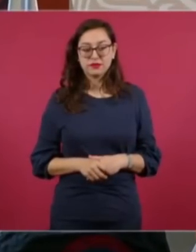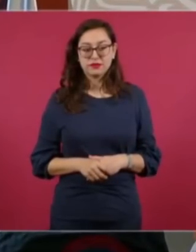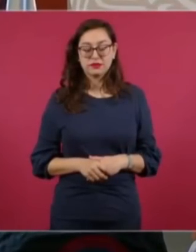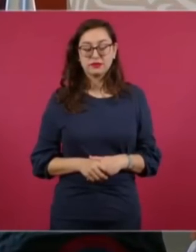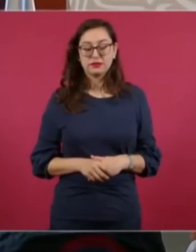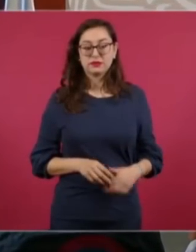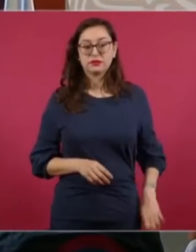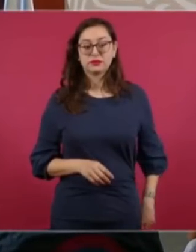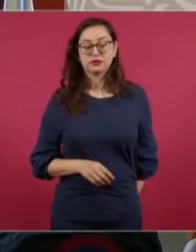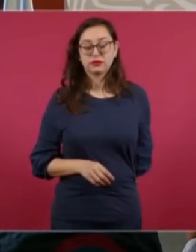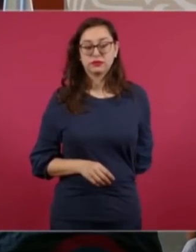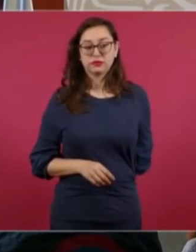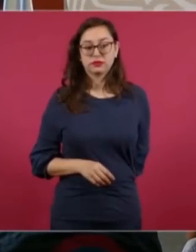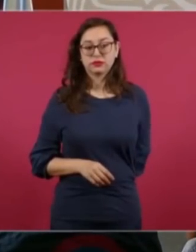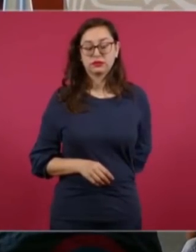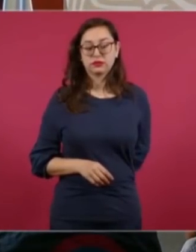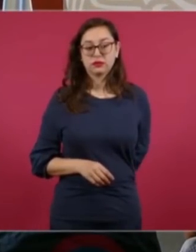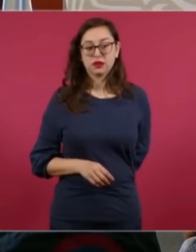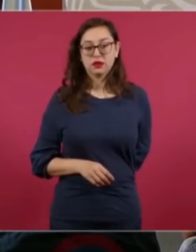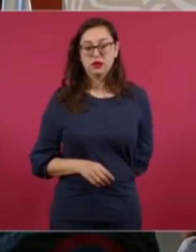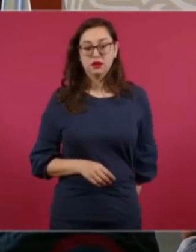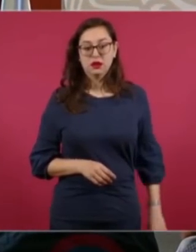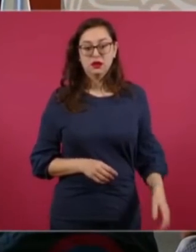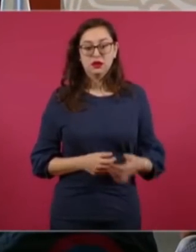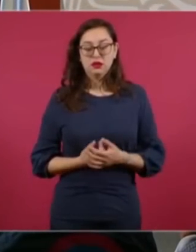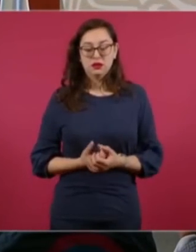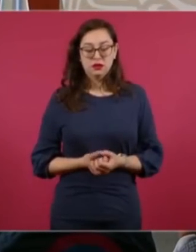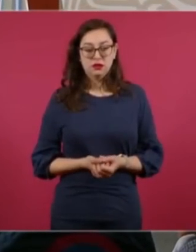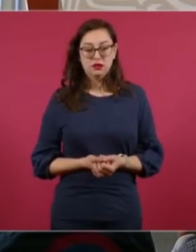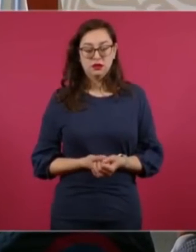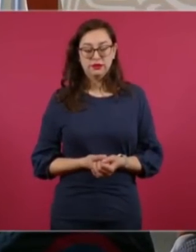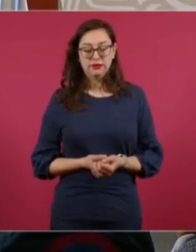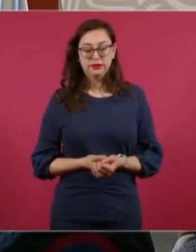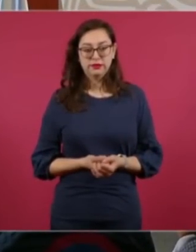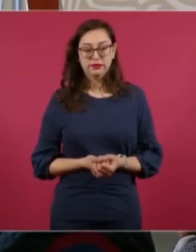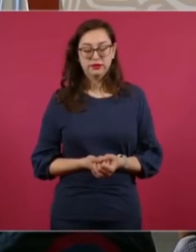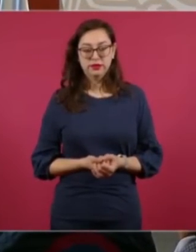Lo ampliamos más. O sea, que empieza arriba. Ah, pues,